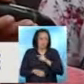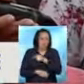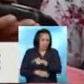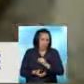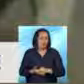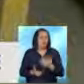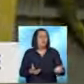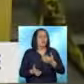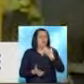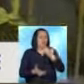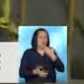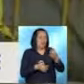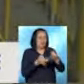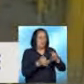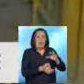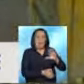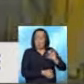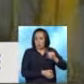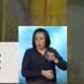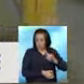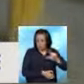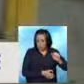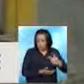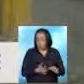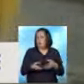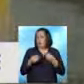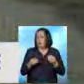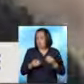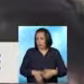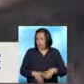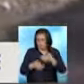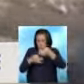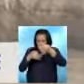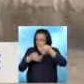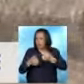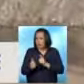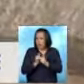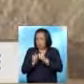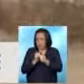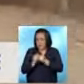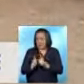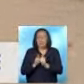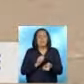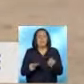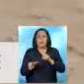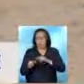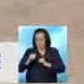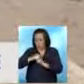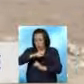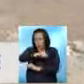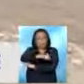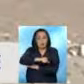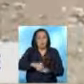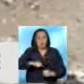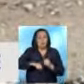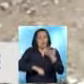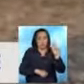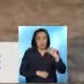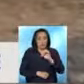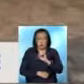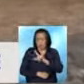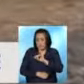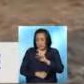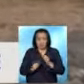de la Contraloría sobre el proceso de licitación del puente Solidaridad, también conocido como Talavera, que se cayó hace solo unos